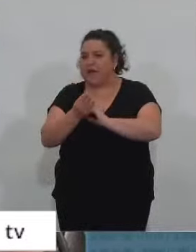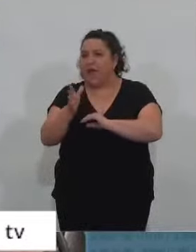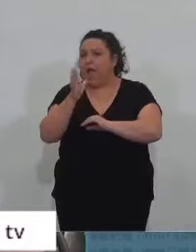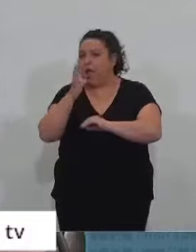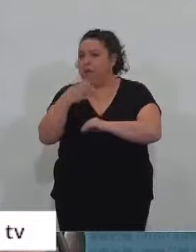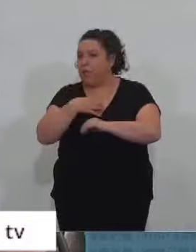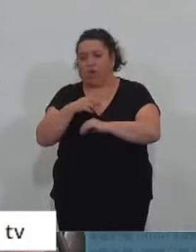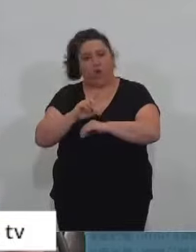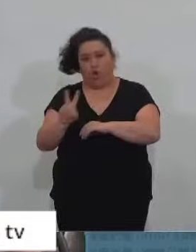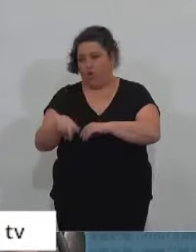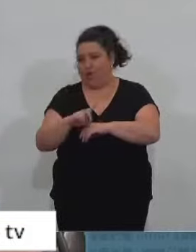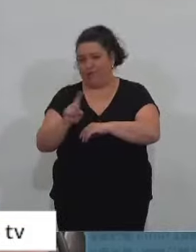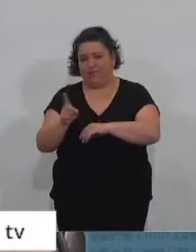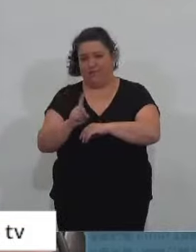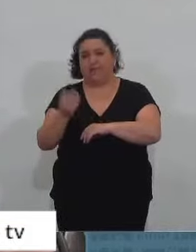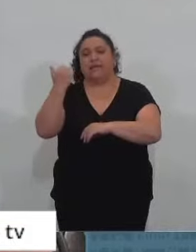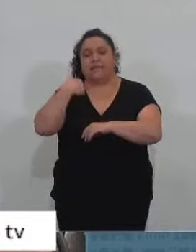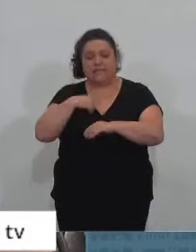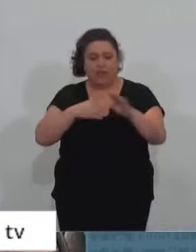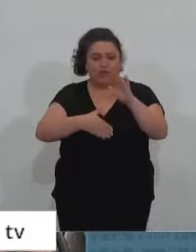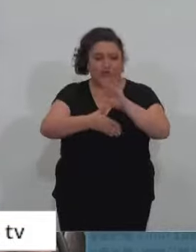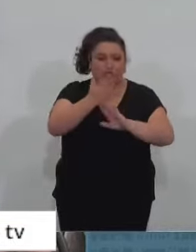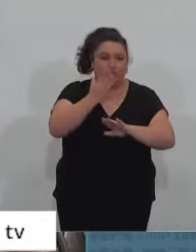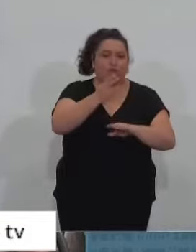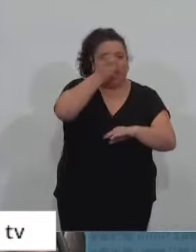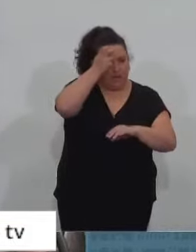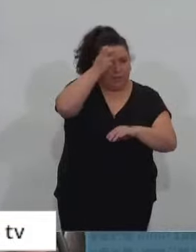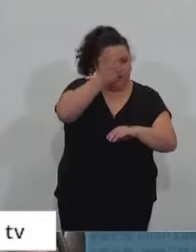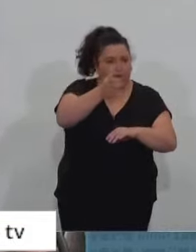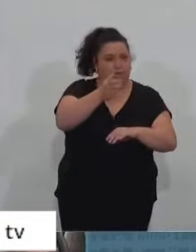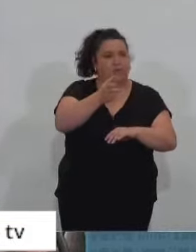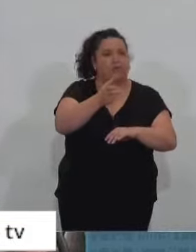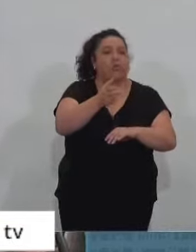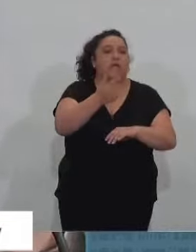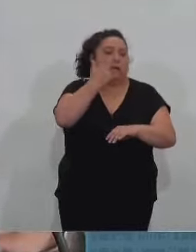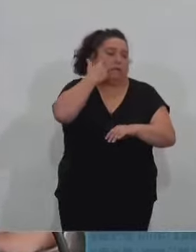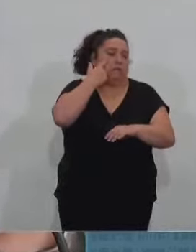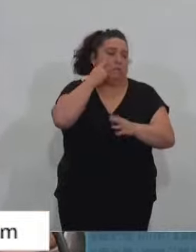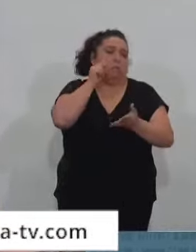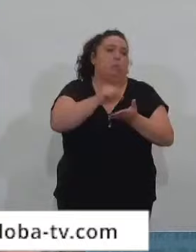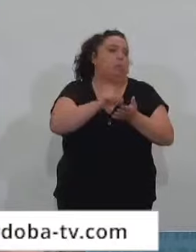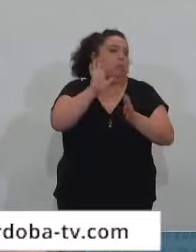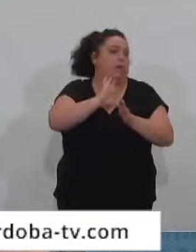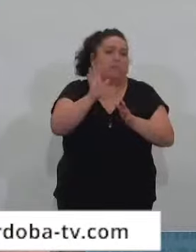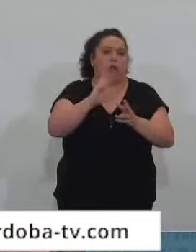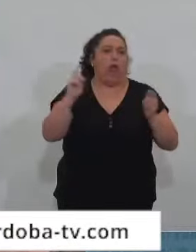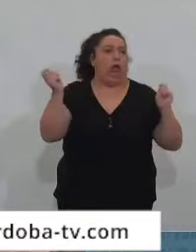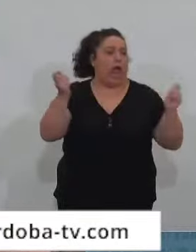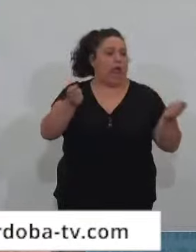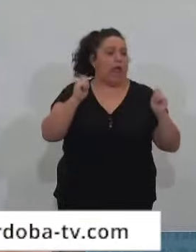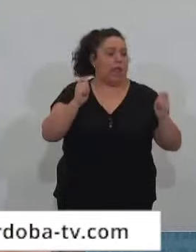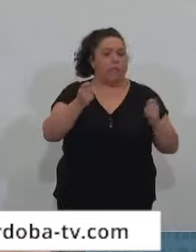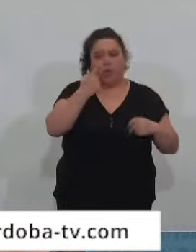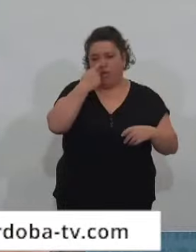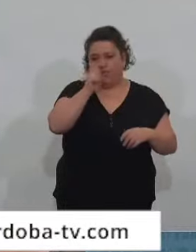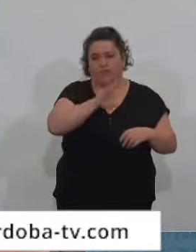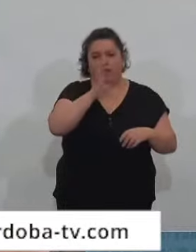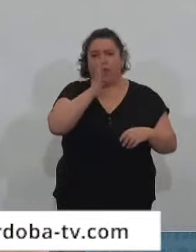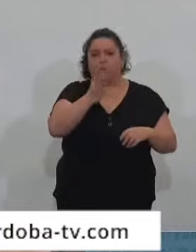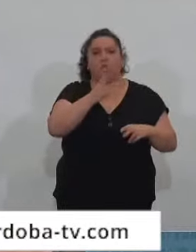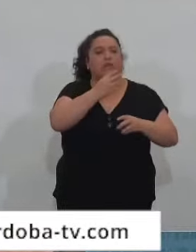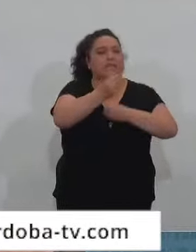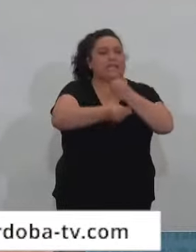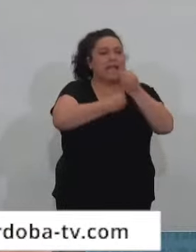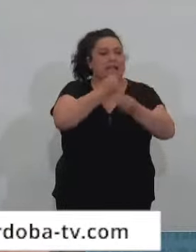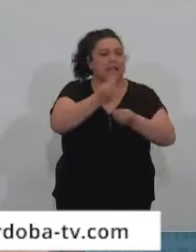casos puntuales, pero en ningún momento hay motivos ni para la alarma porque la analítica se está haciendo con todas las garantías del mundo y lo que ocurra será